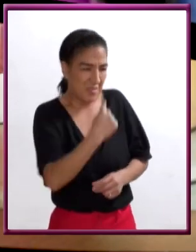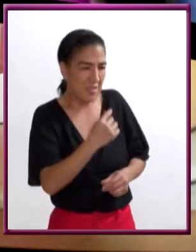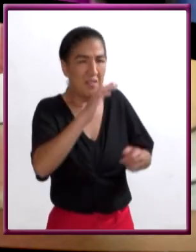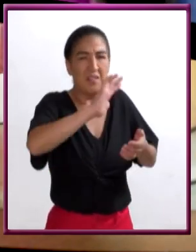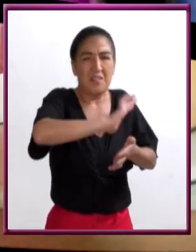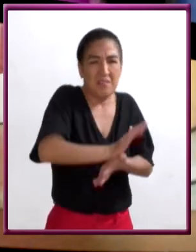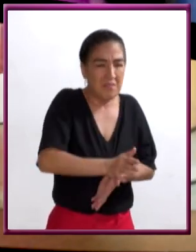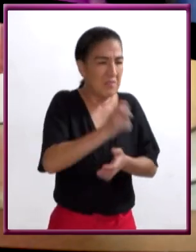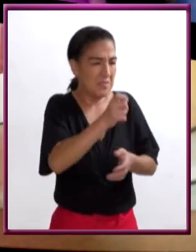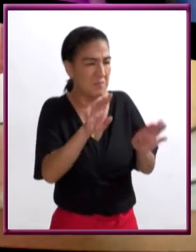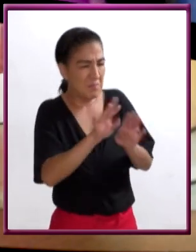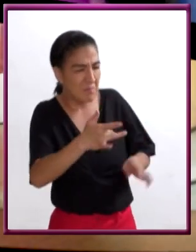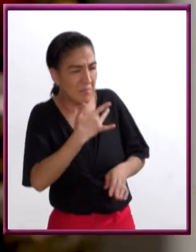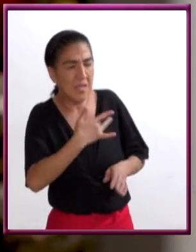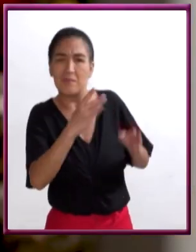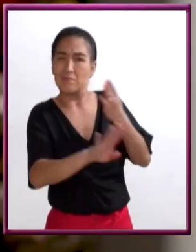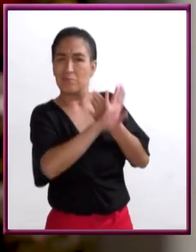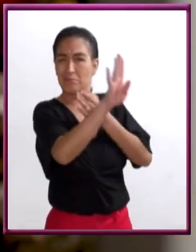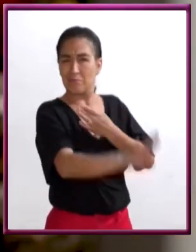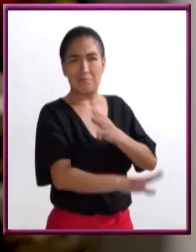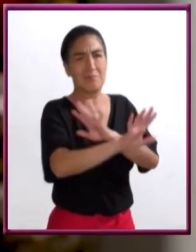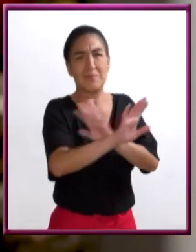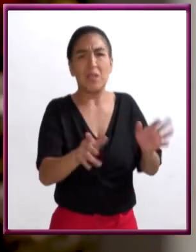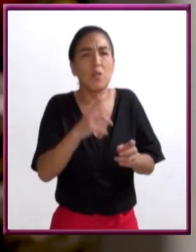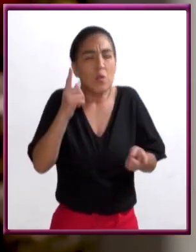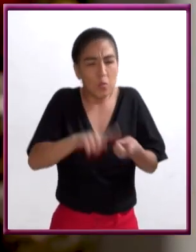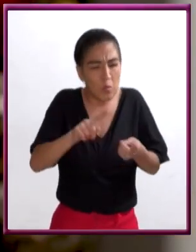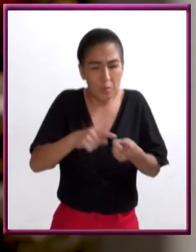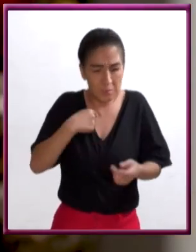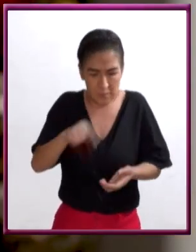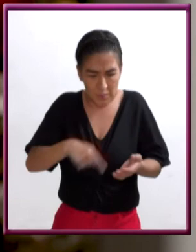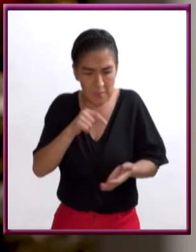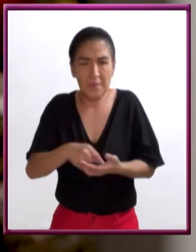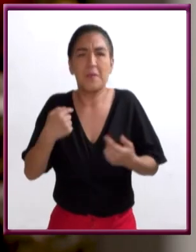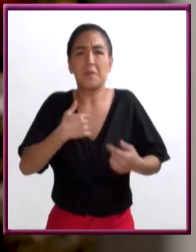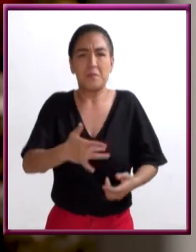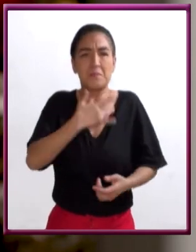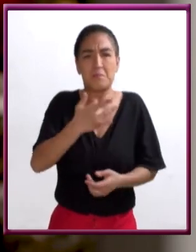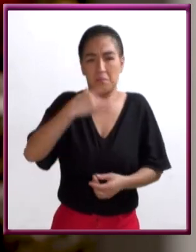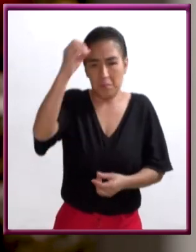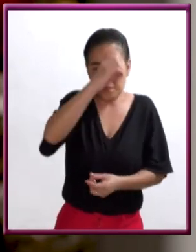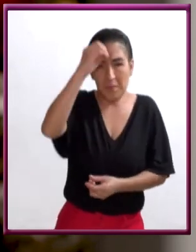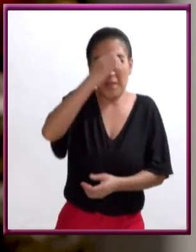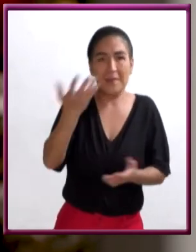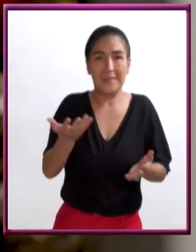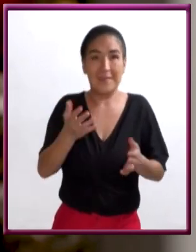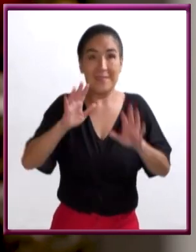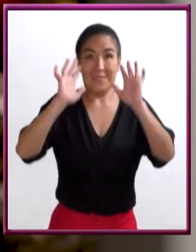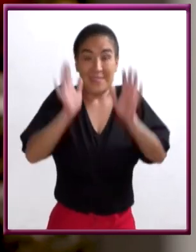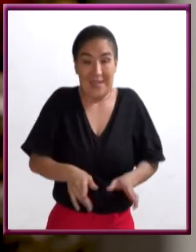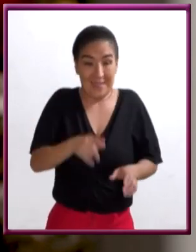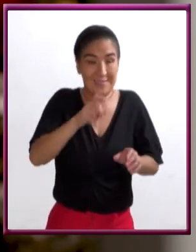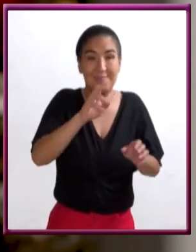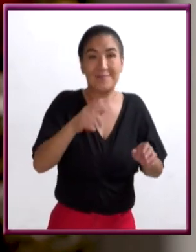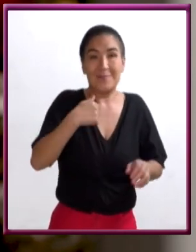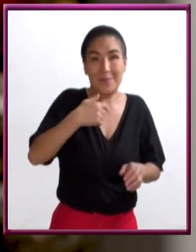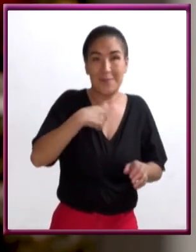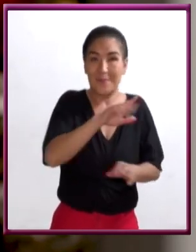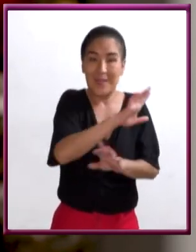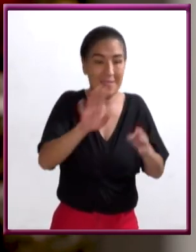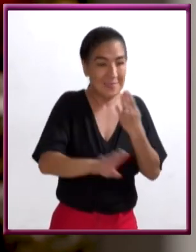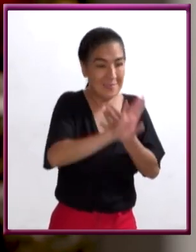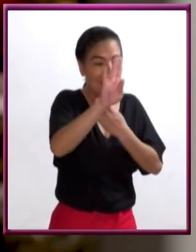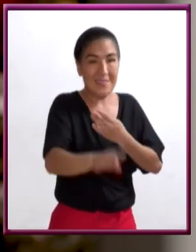la siguiente relación, desde dónde nos estamos relacionando. Lo más probable es que si pudimos salir de